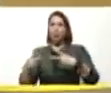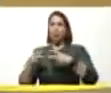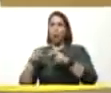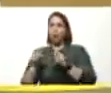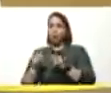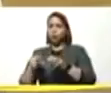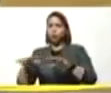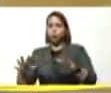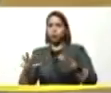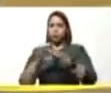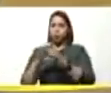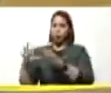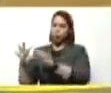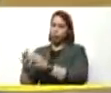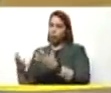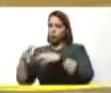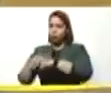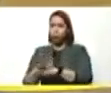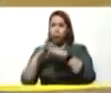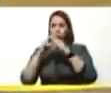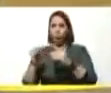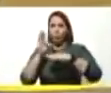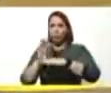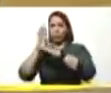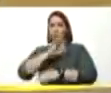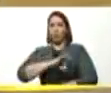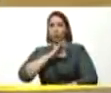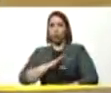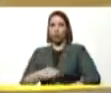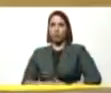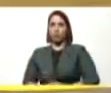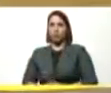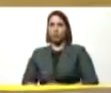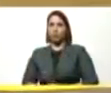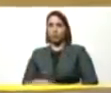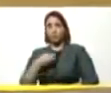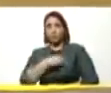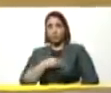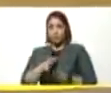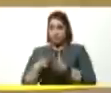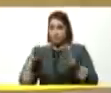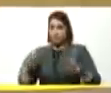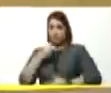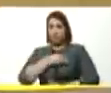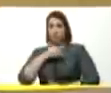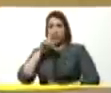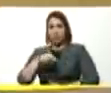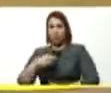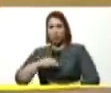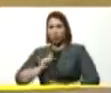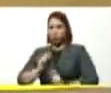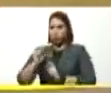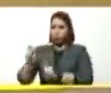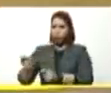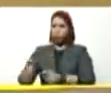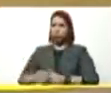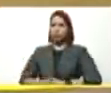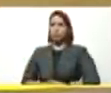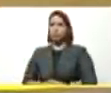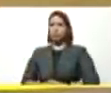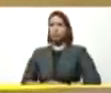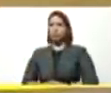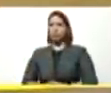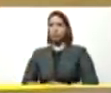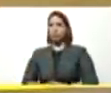articulación de todo el entramado de protección social de misiones y grandes misiones. También le estamos presentando, mi comandante presidente,